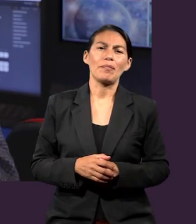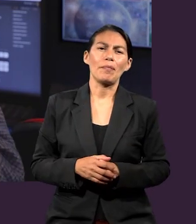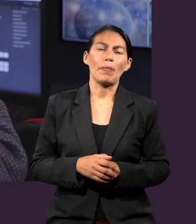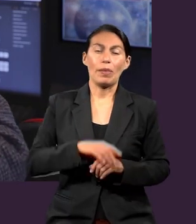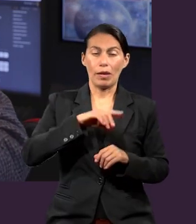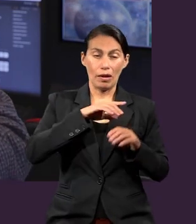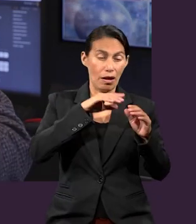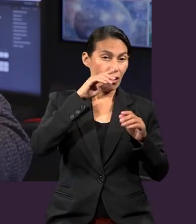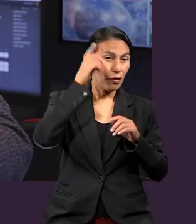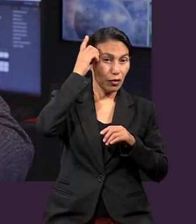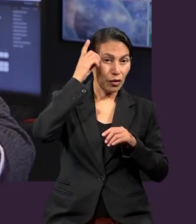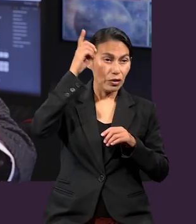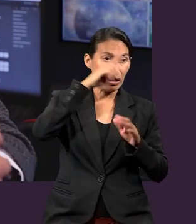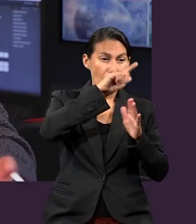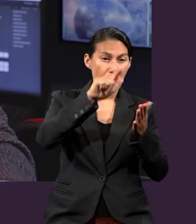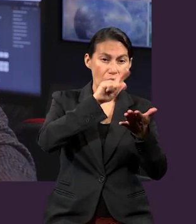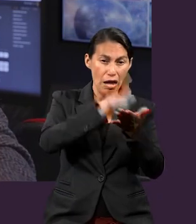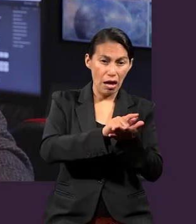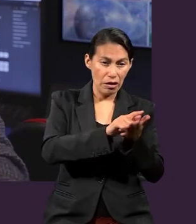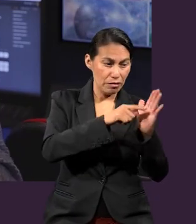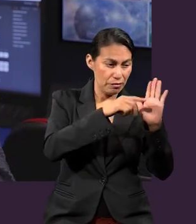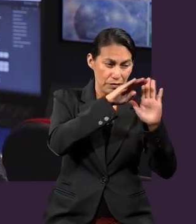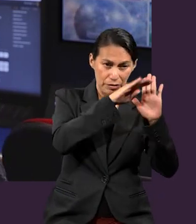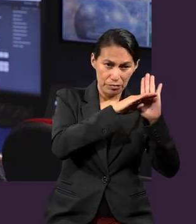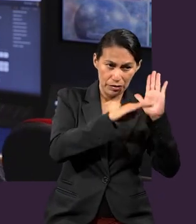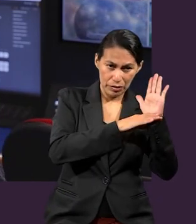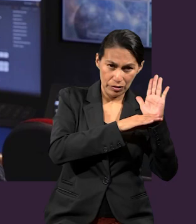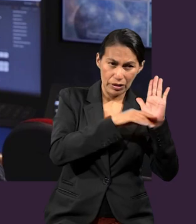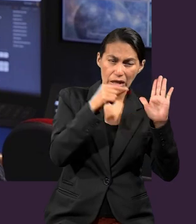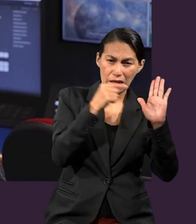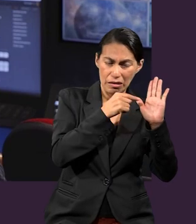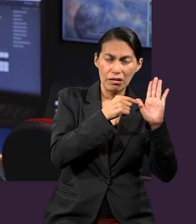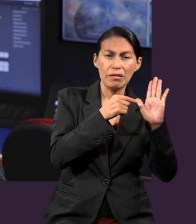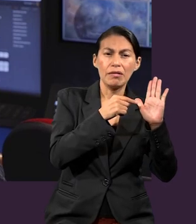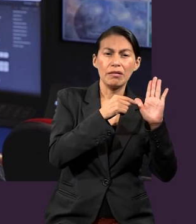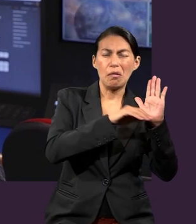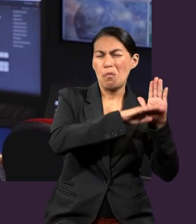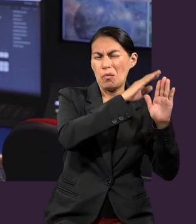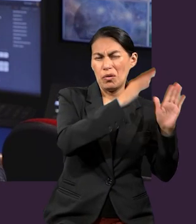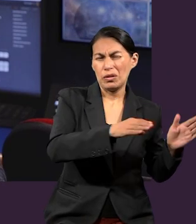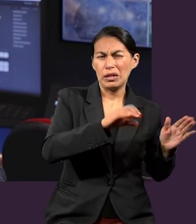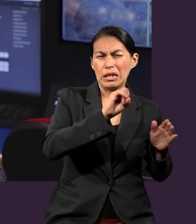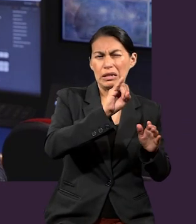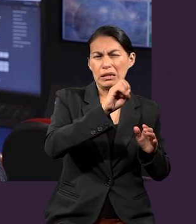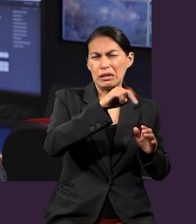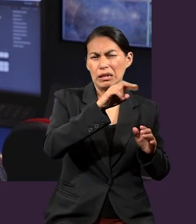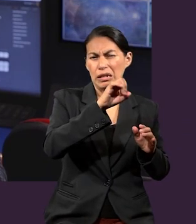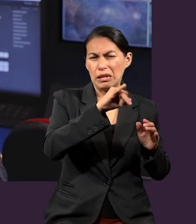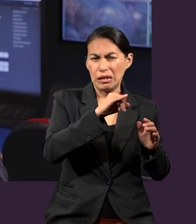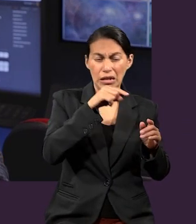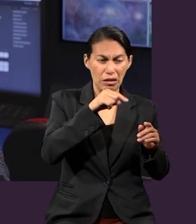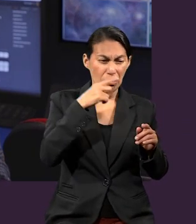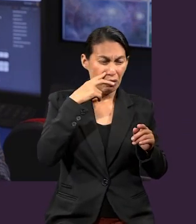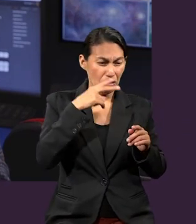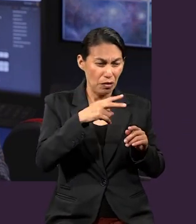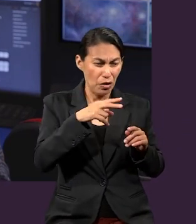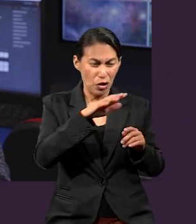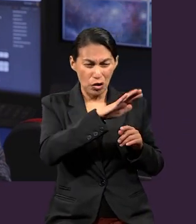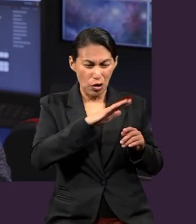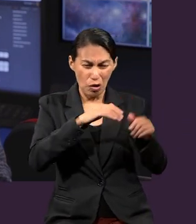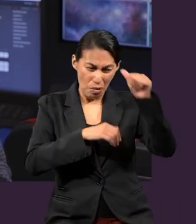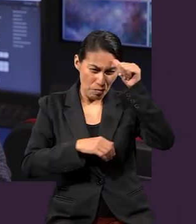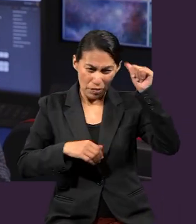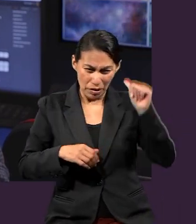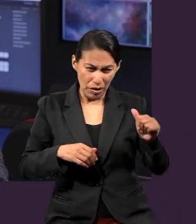Cuando Dios revela su ley en el Sinaí, para muchos, eso es salvación por obras. Pero ahí mismo Dios